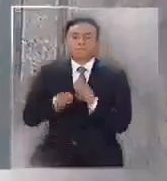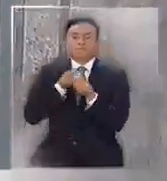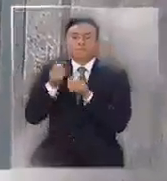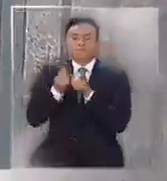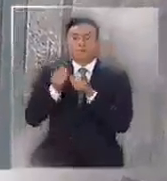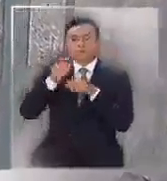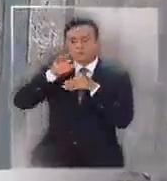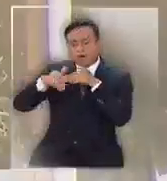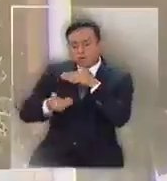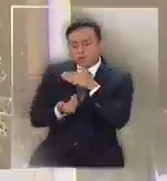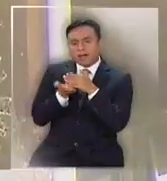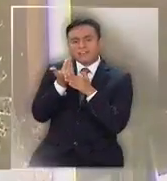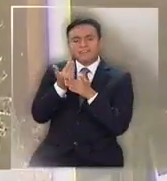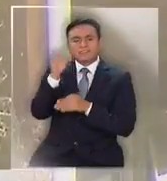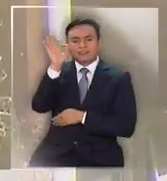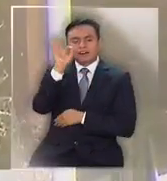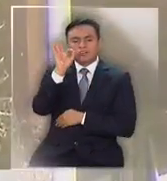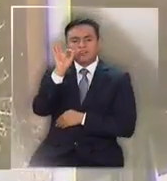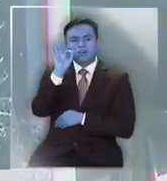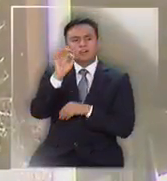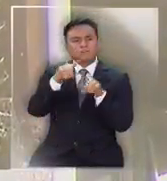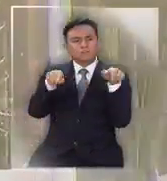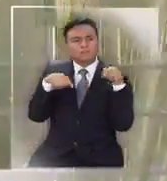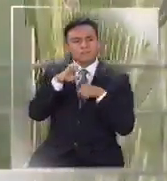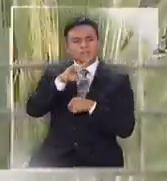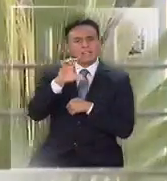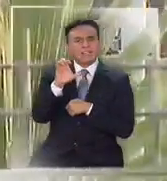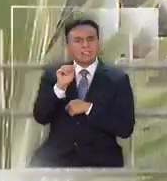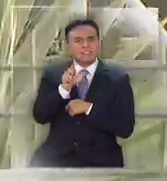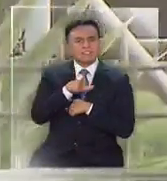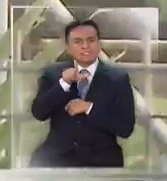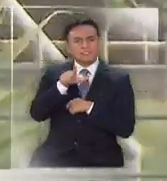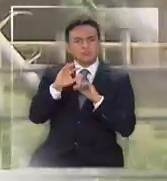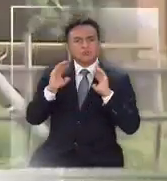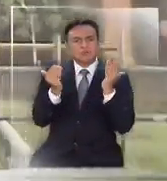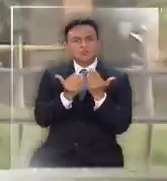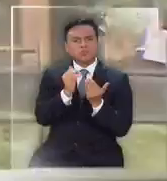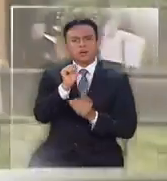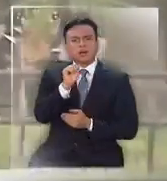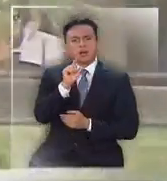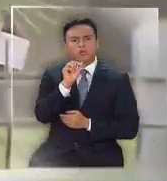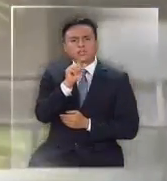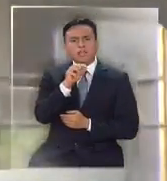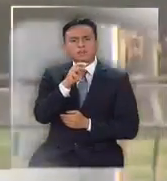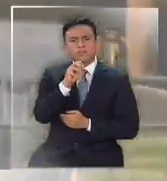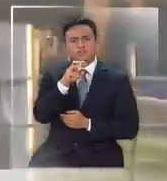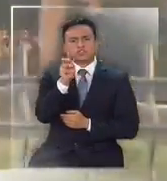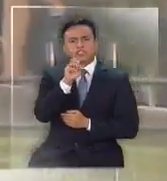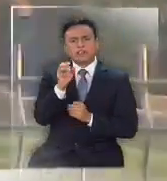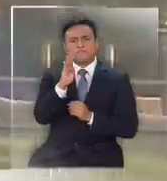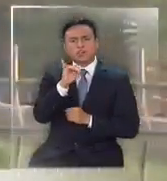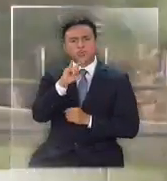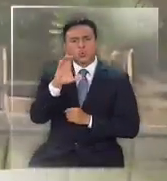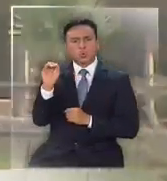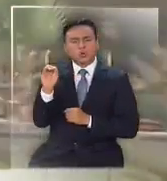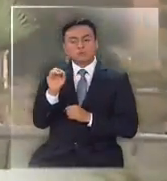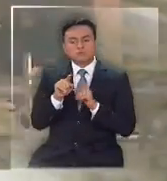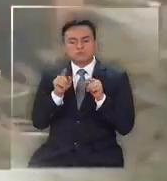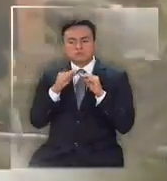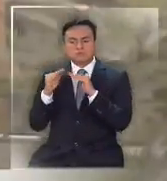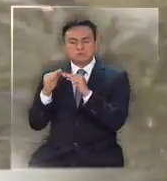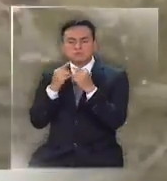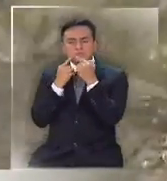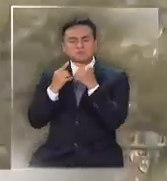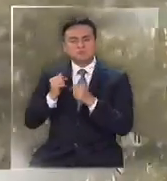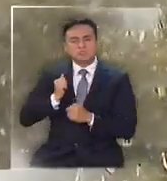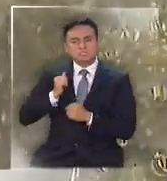La madrugada de este sábado al interior de la parcela 17 del condominio Los Almendros de Batuco es la pregunta que los vecinos y las